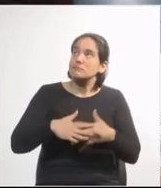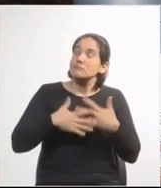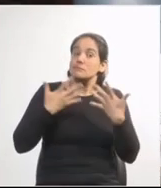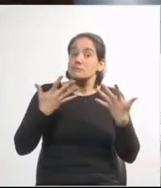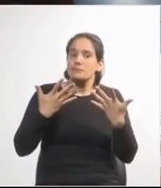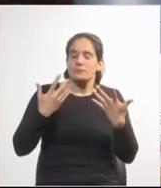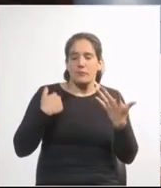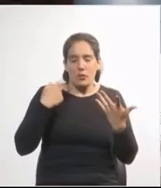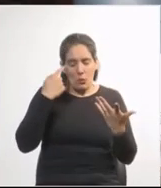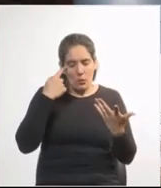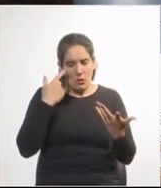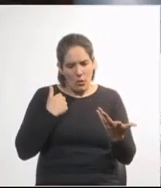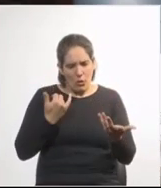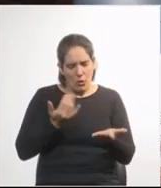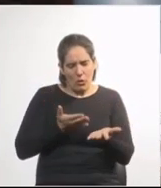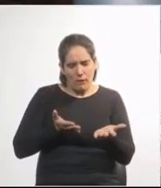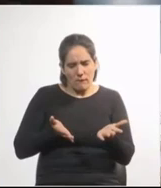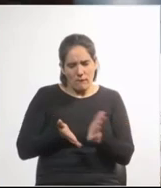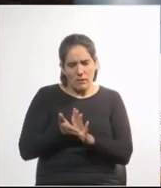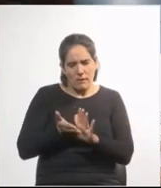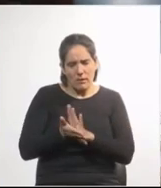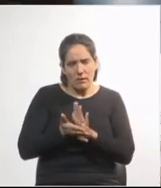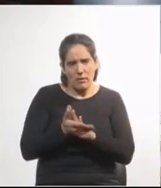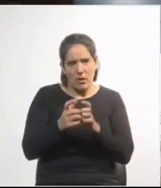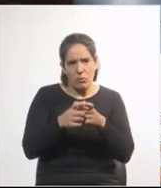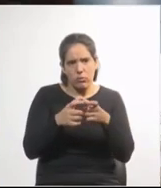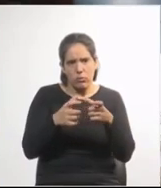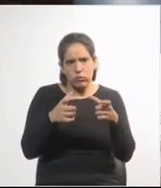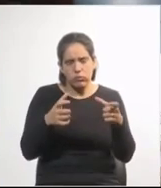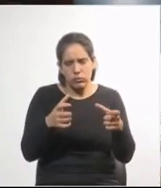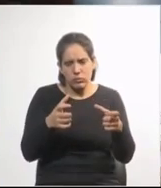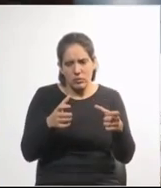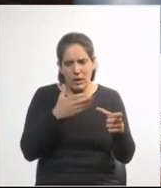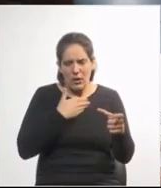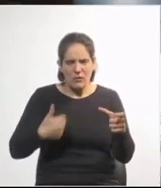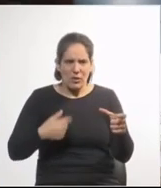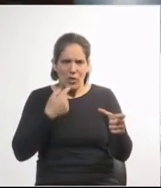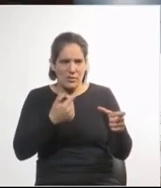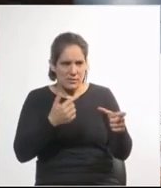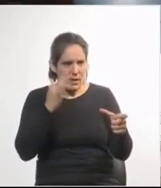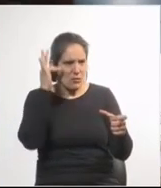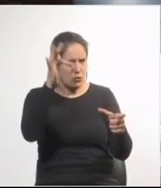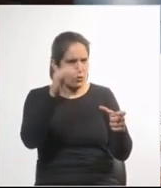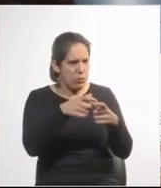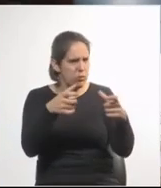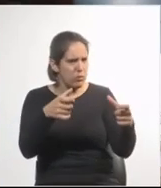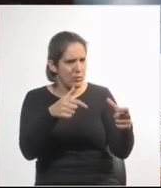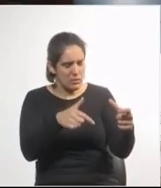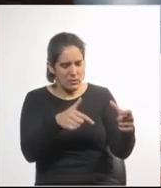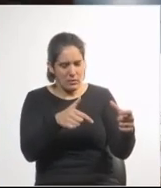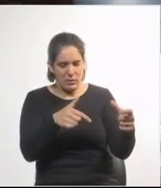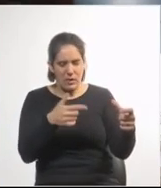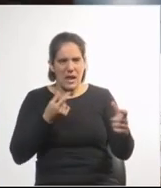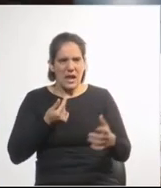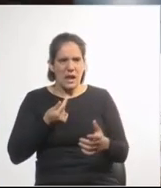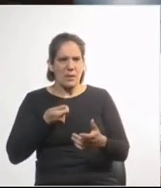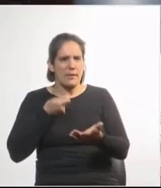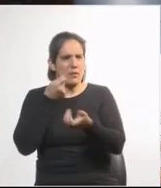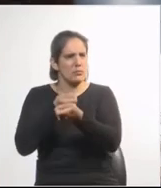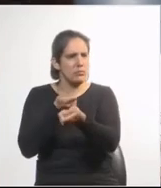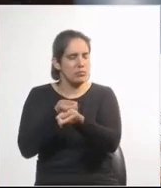observamos las proyecciones de crecimiento del Producto Bruto Interno que hace el gobierno, y los recursos dispuestos en todas las